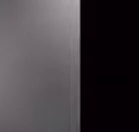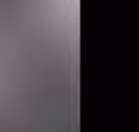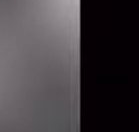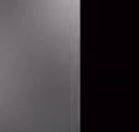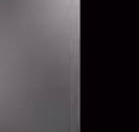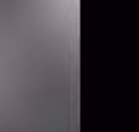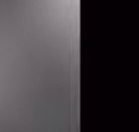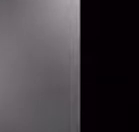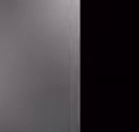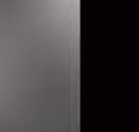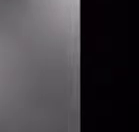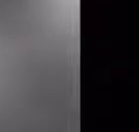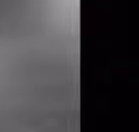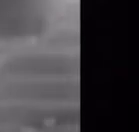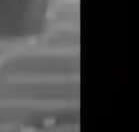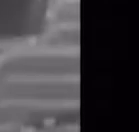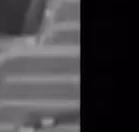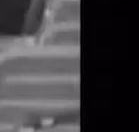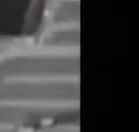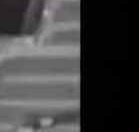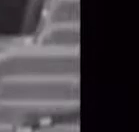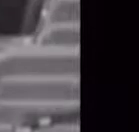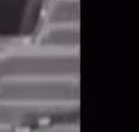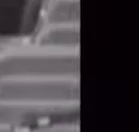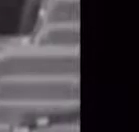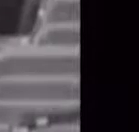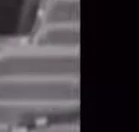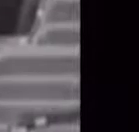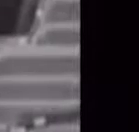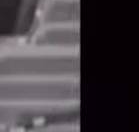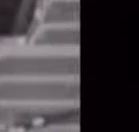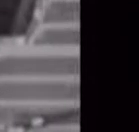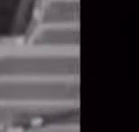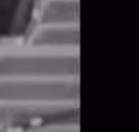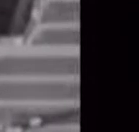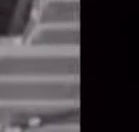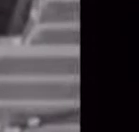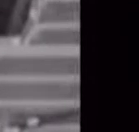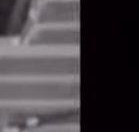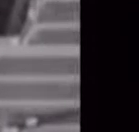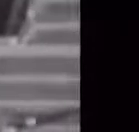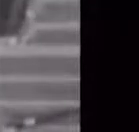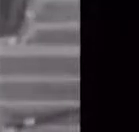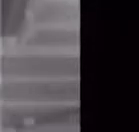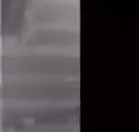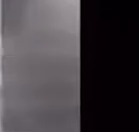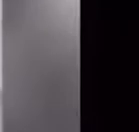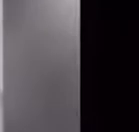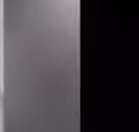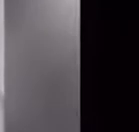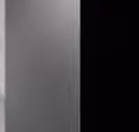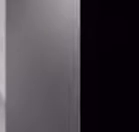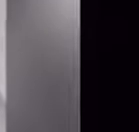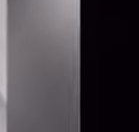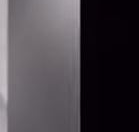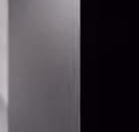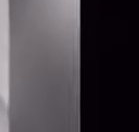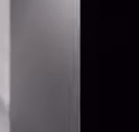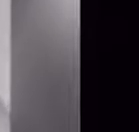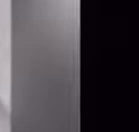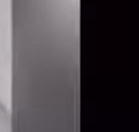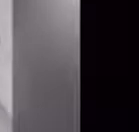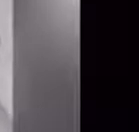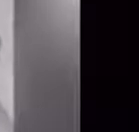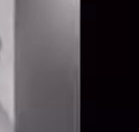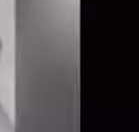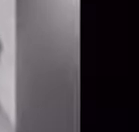recién planchado y oloroso a historia, llega multiplicada la legendaria flor para mirar el verde caimán florecido en la senda marcada por los